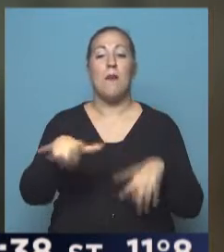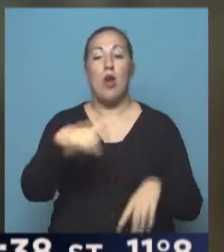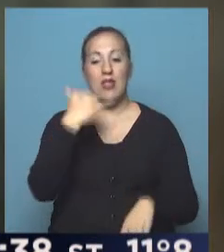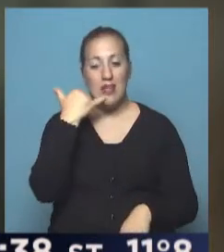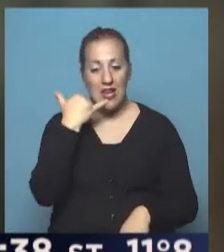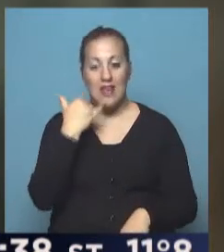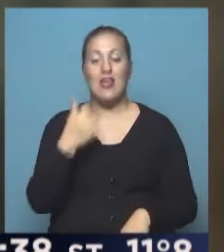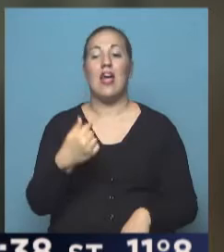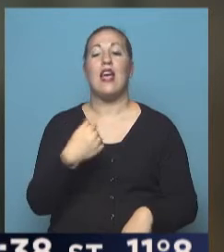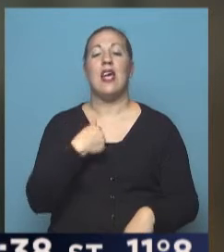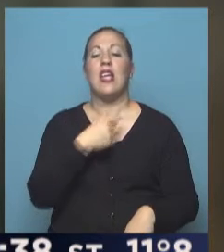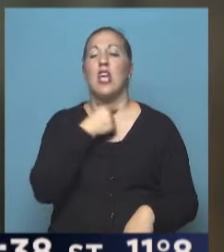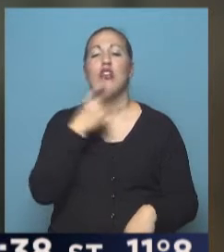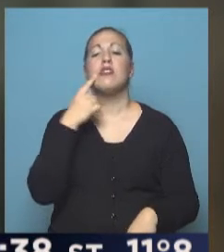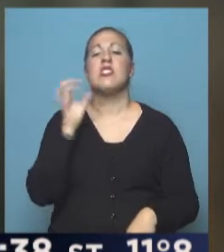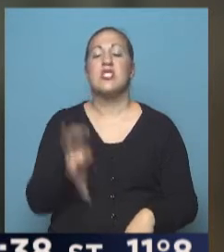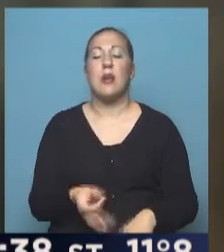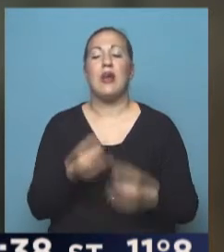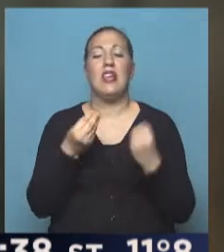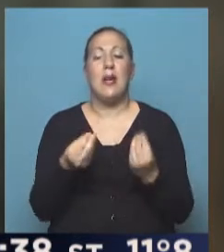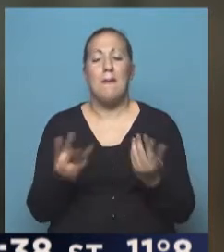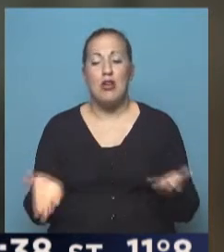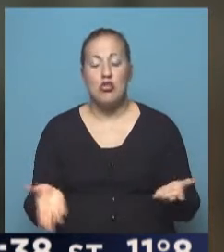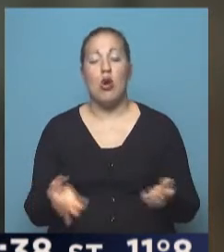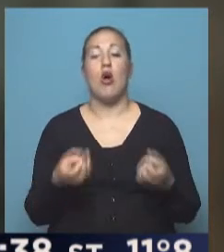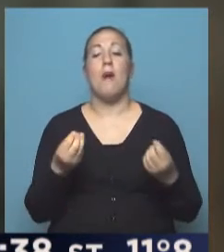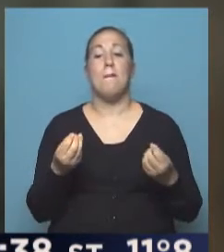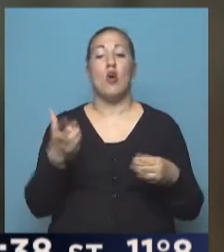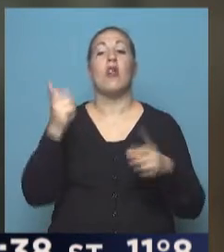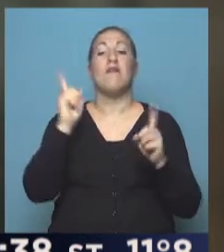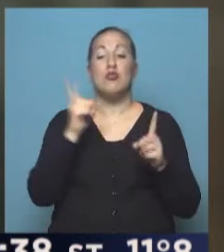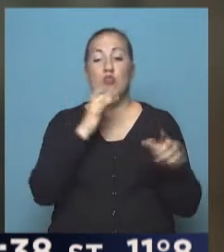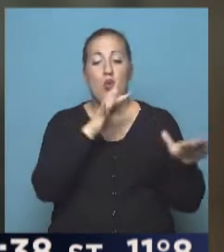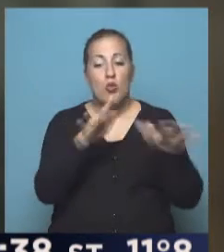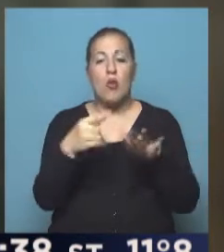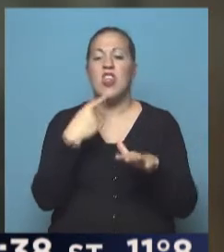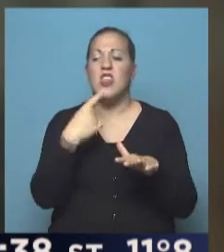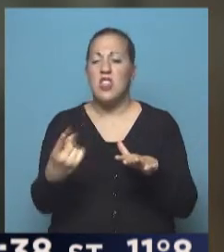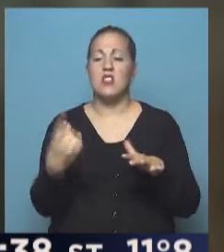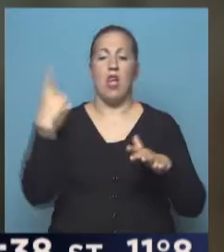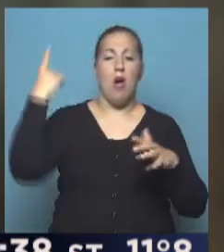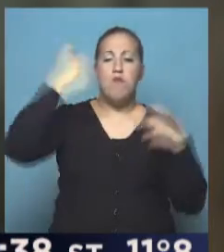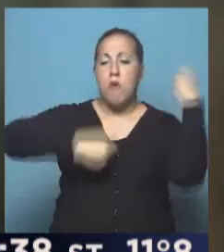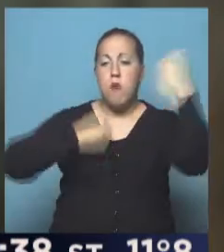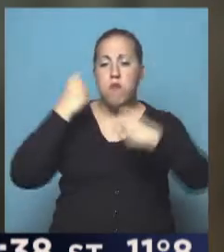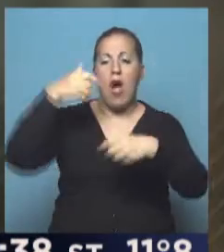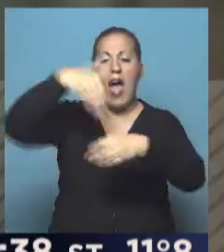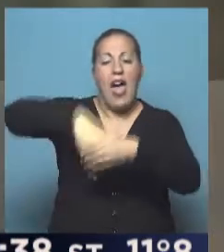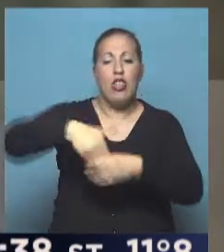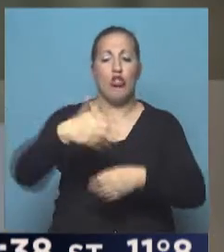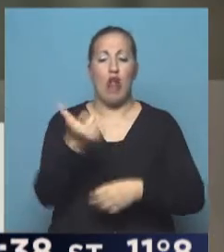Le habla Gabriela Previtera. Quiero saber qué fue realmente lo que pasó, porque dentro del rumor se habla de trompar dentro de la AFA. ¿Cómo